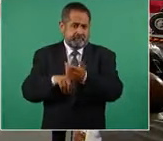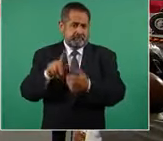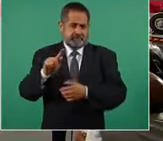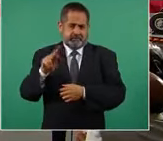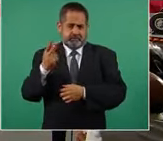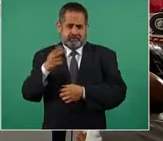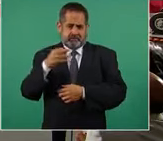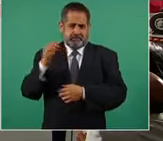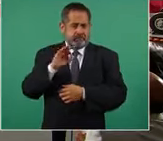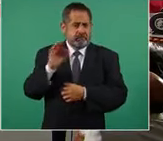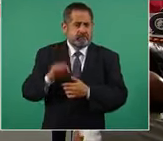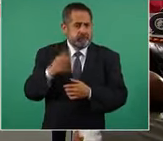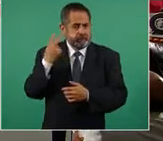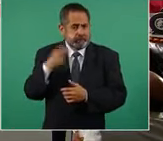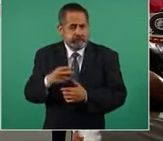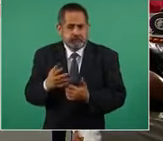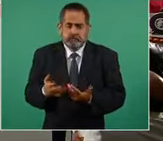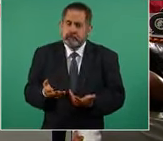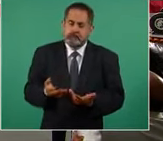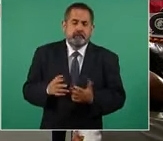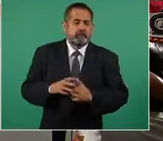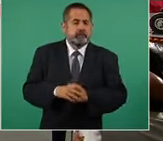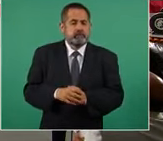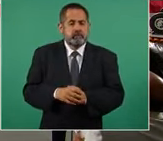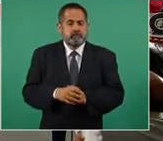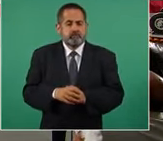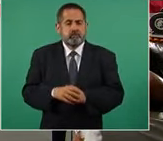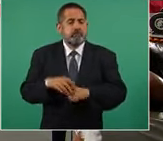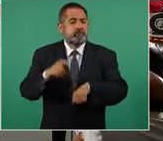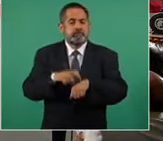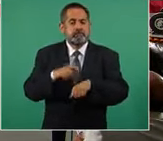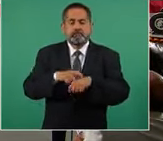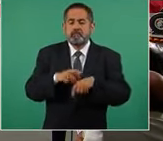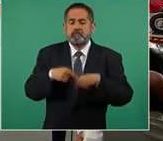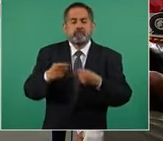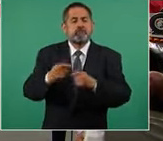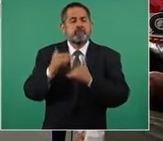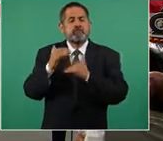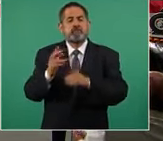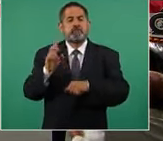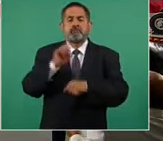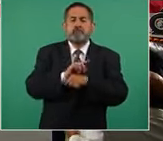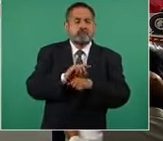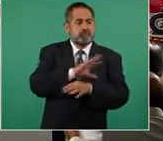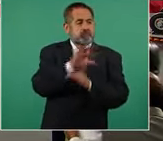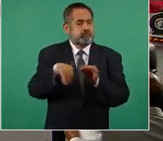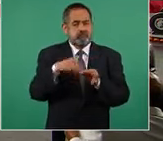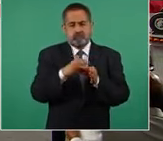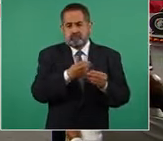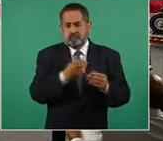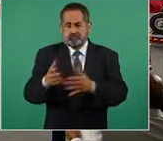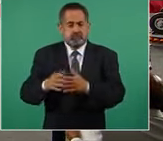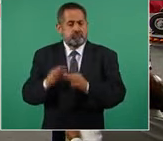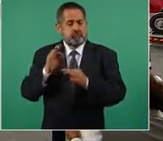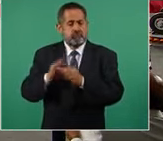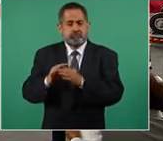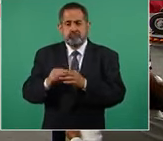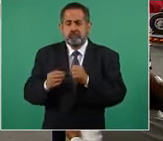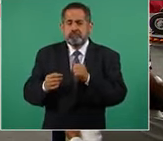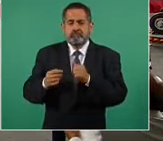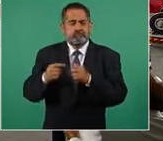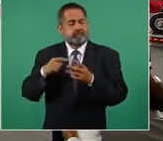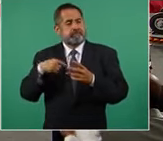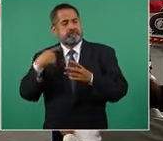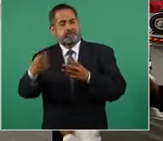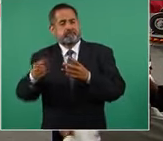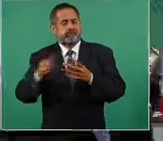factor determinante. Mejores tiempos de entrega también es una cosa determinante, porque tenemos que entrar en pruebas a partir del primer trimestre